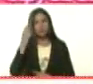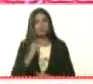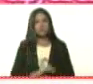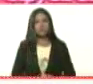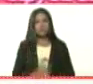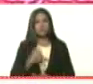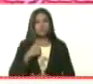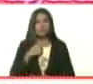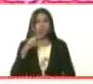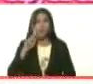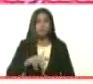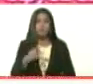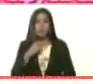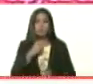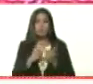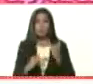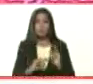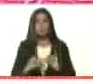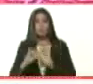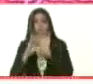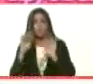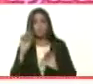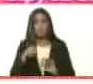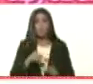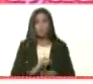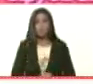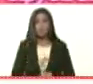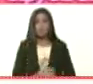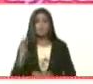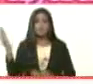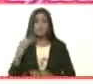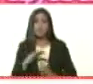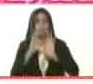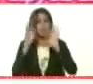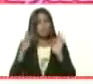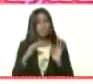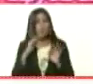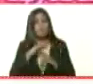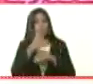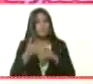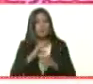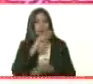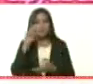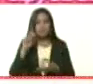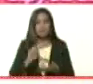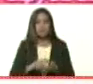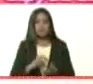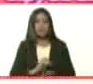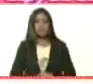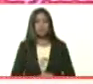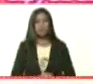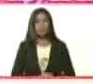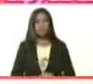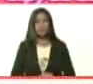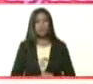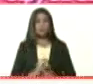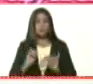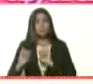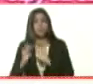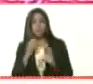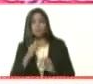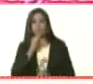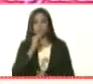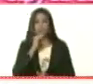yo estoy terminando de darle forma al plan nacional que he